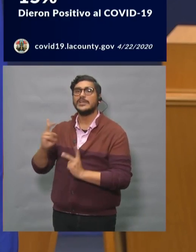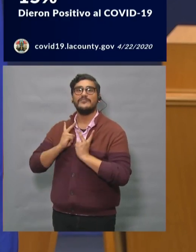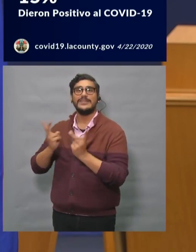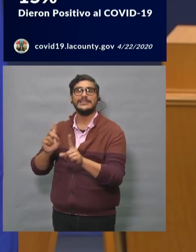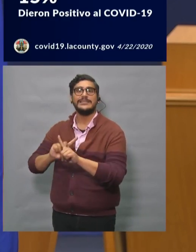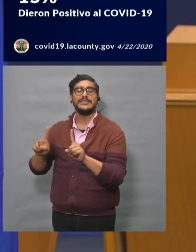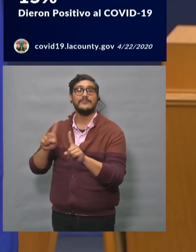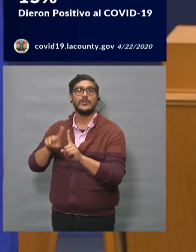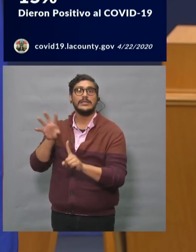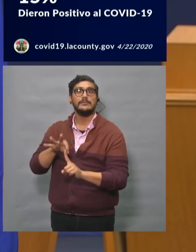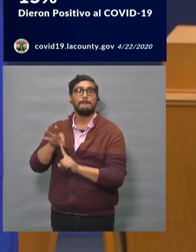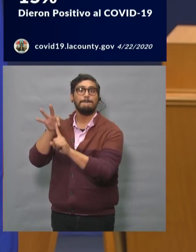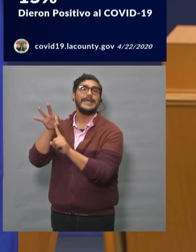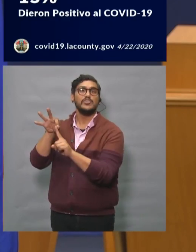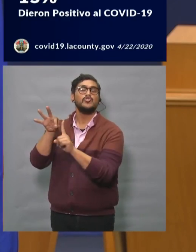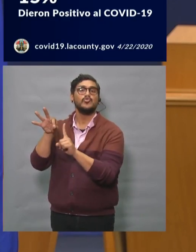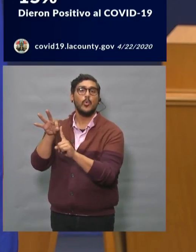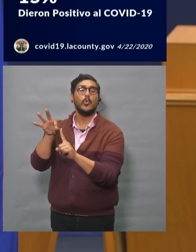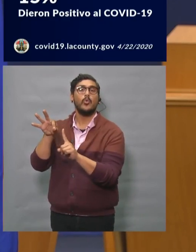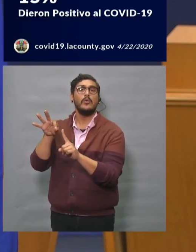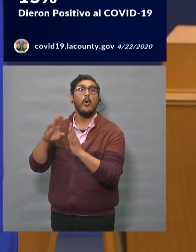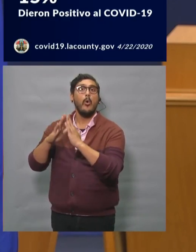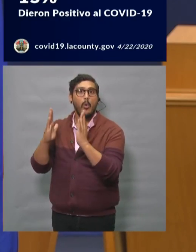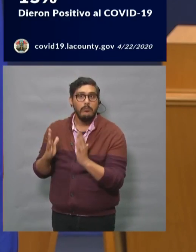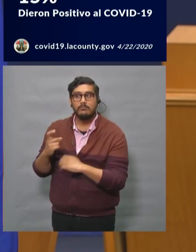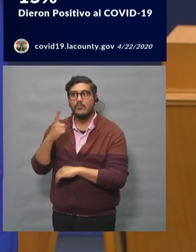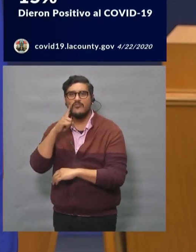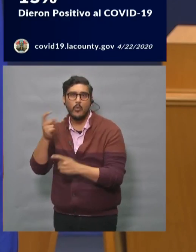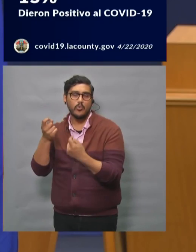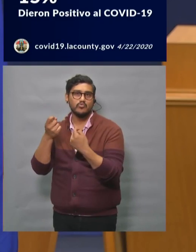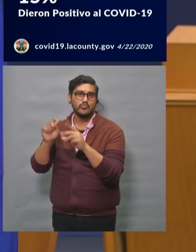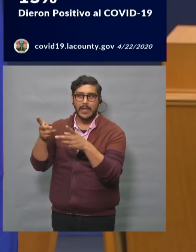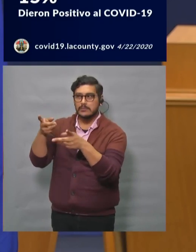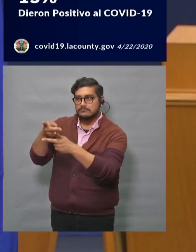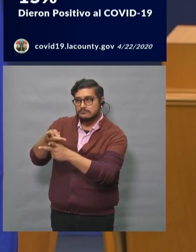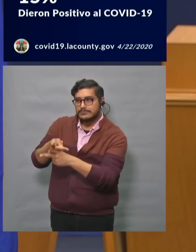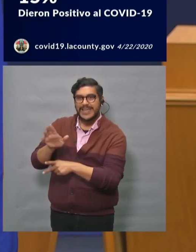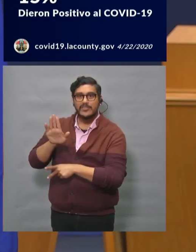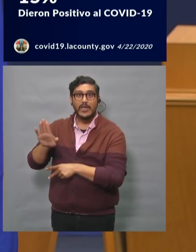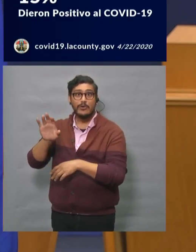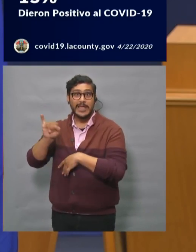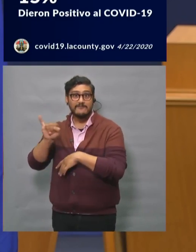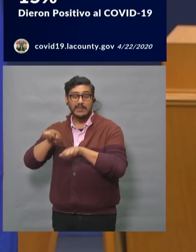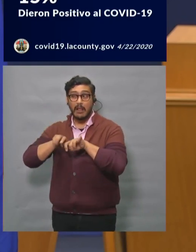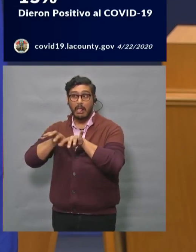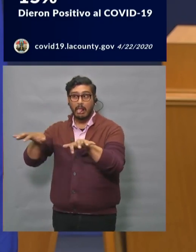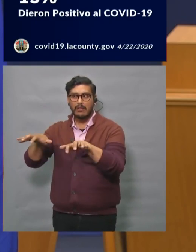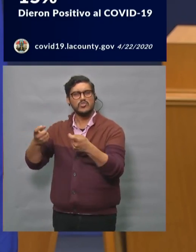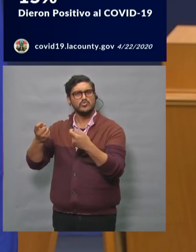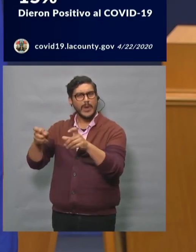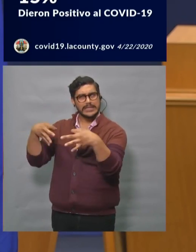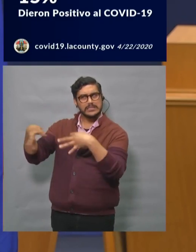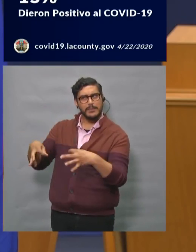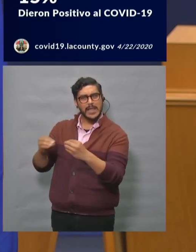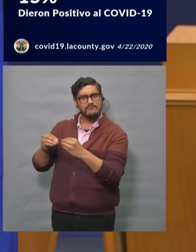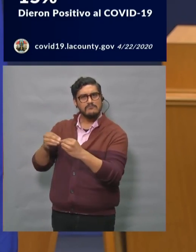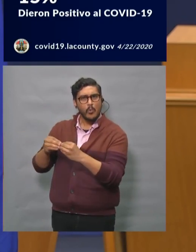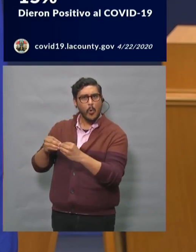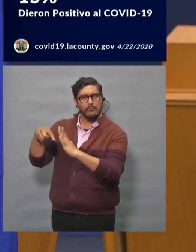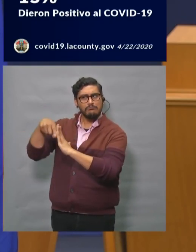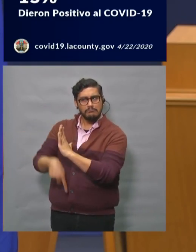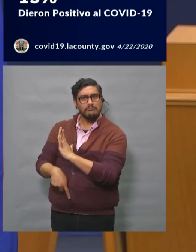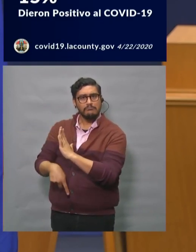enfermería especializada y ayudar a mejorar las prácticas de control de infecciones. 2 se reportarán al Departamento